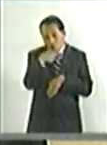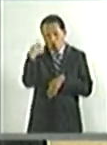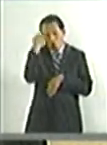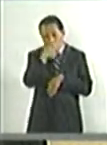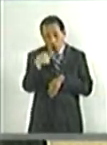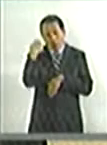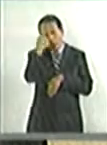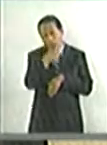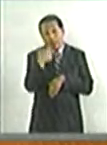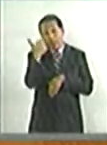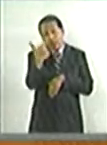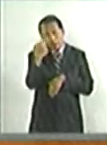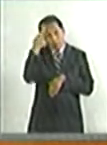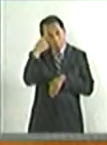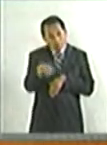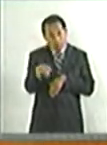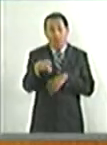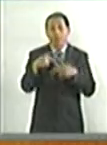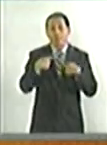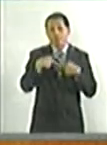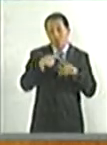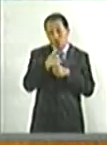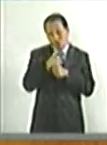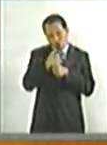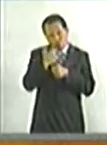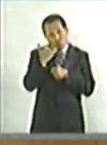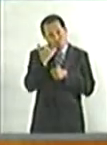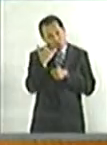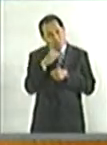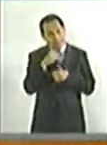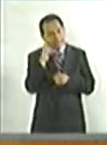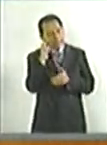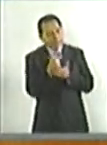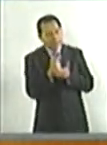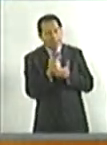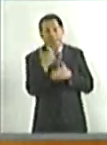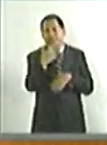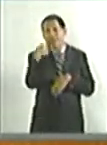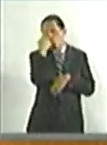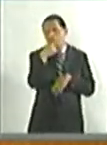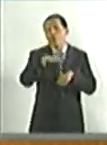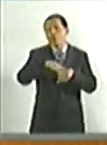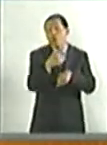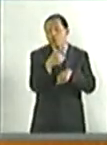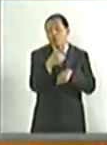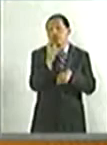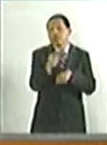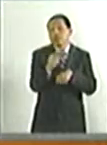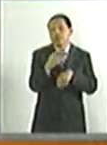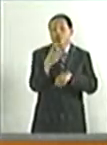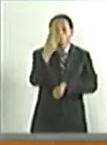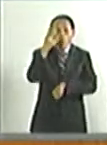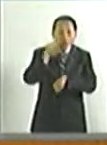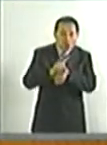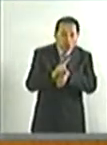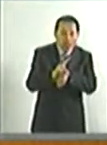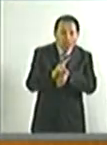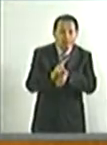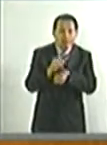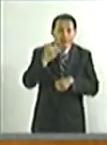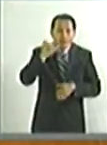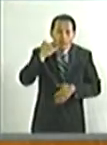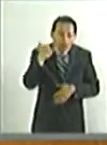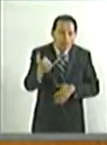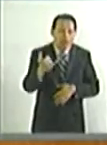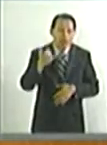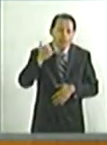el pago de la víctima. Para los casos que se han empleado 7 horas es porque durante 4 días han estado